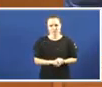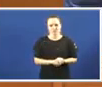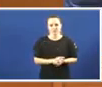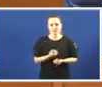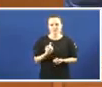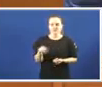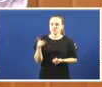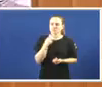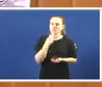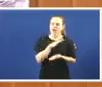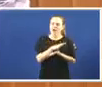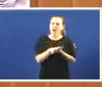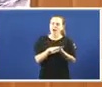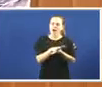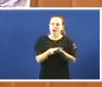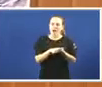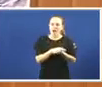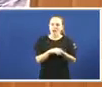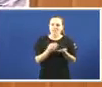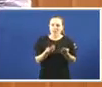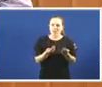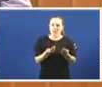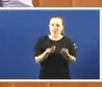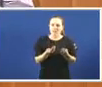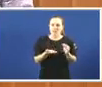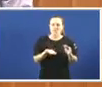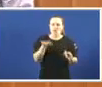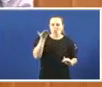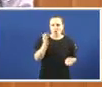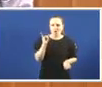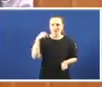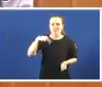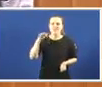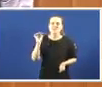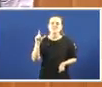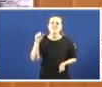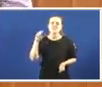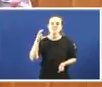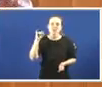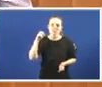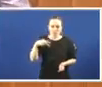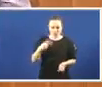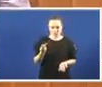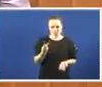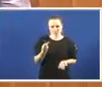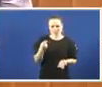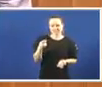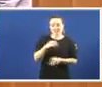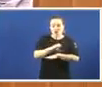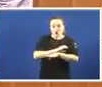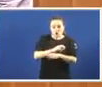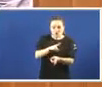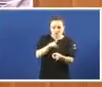da inflación, porque é difícil entender que o conselleiro de Facenda non entenda a diferencia